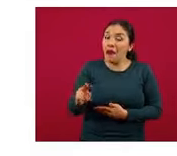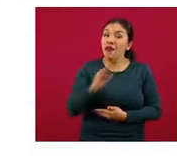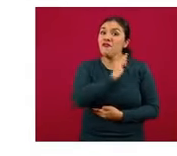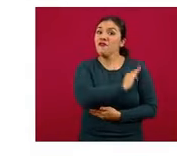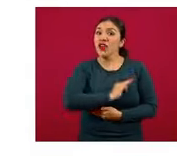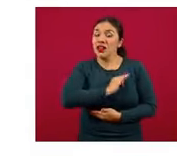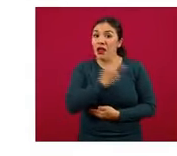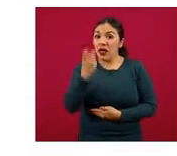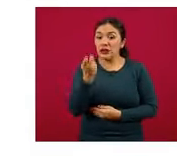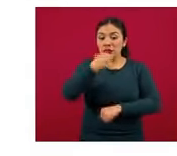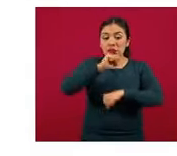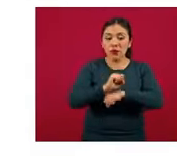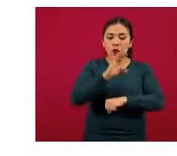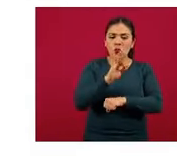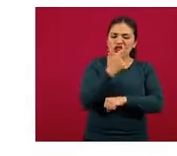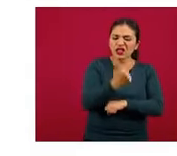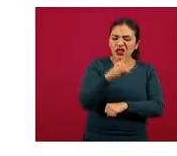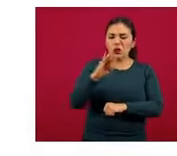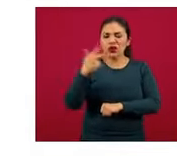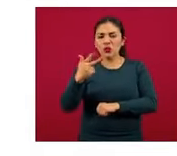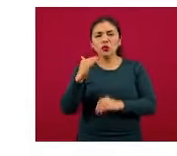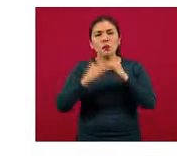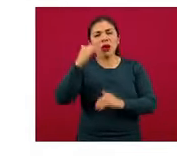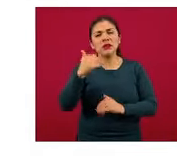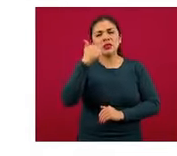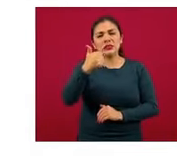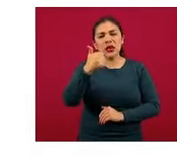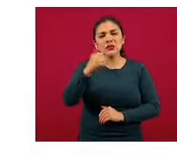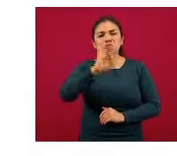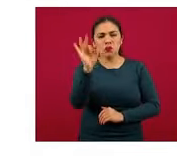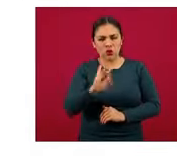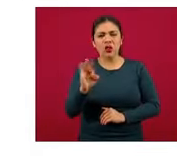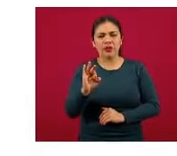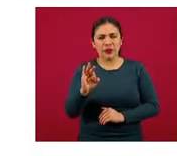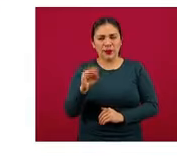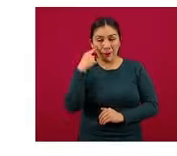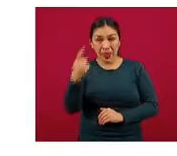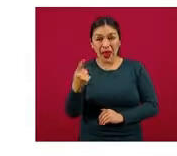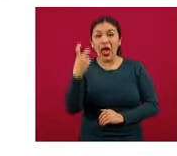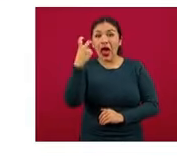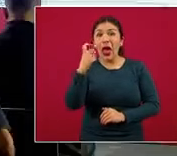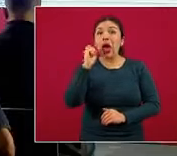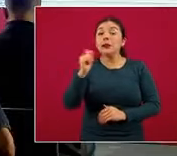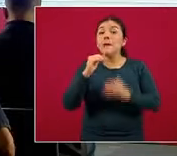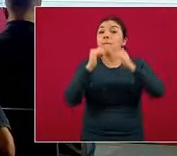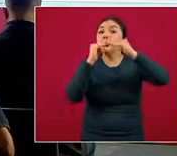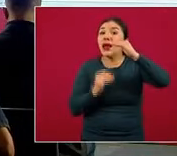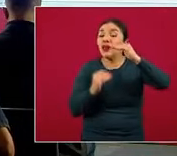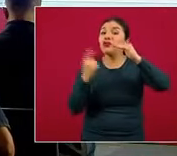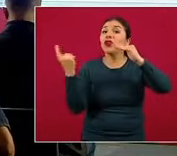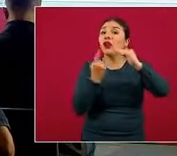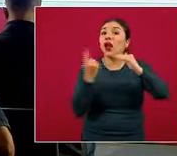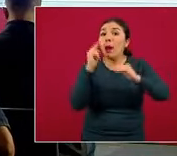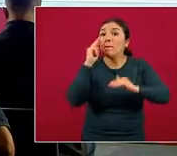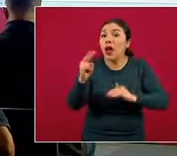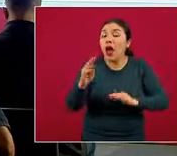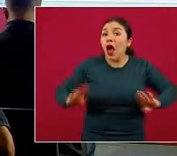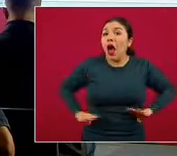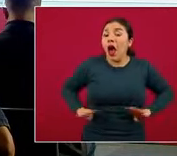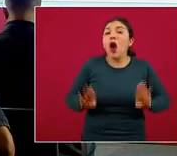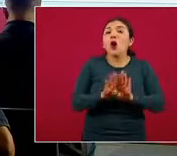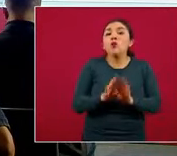semana 47 y 48, que es de un más 6%, es menor al que estamos observando en el tema